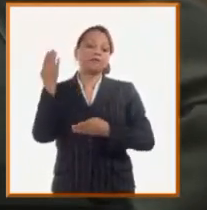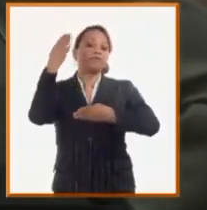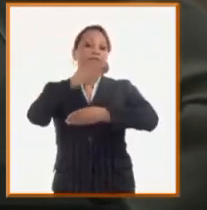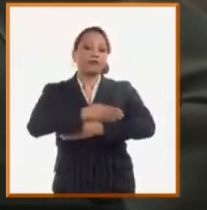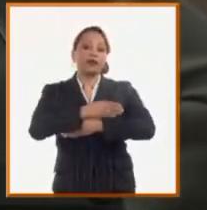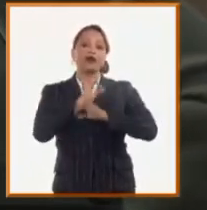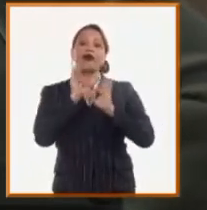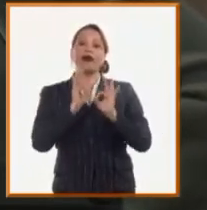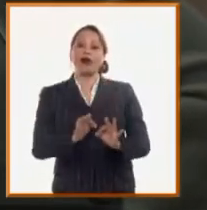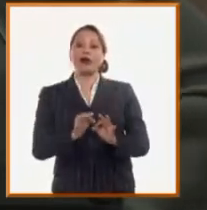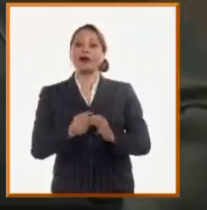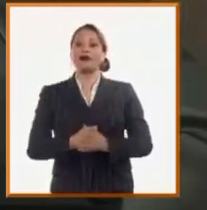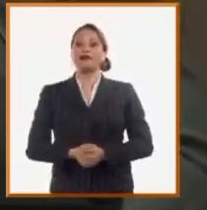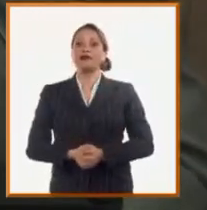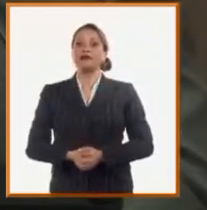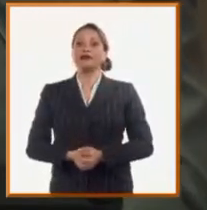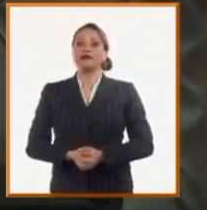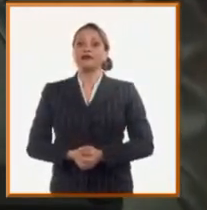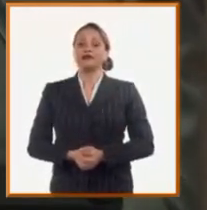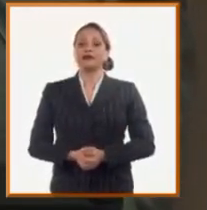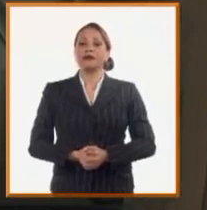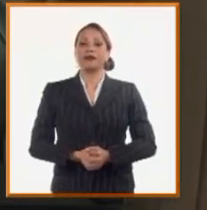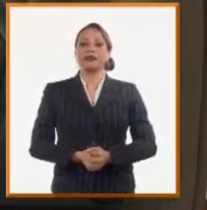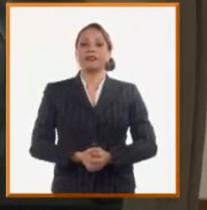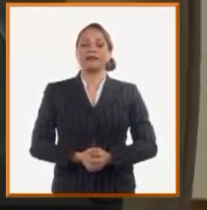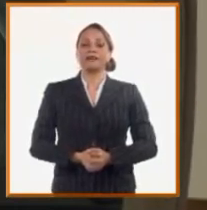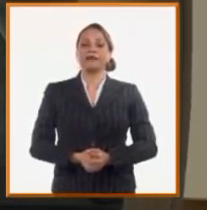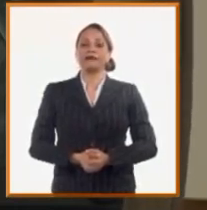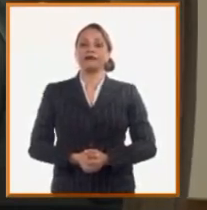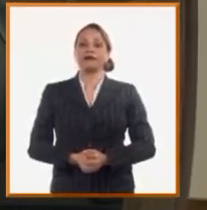Con todo lo que ha hecho este país en materia de justicia social.